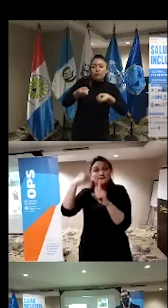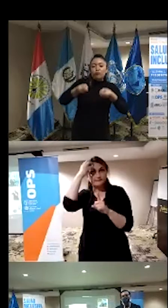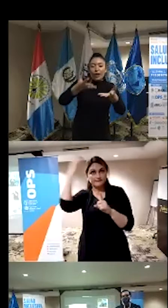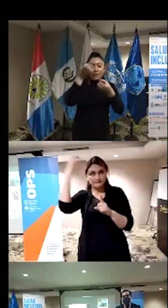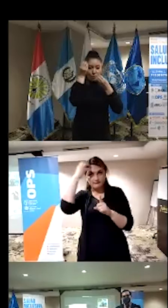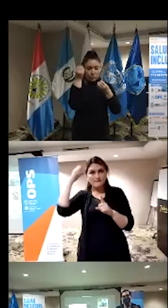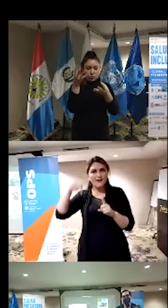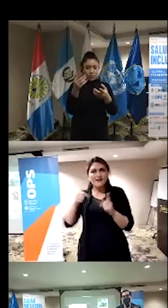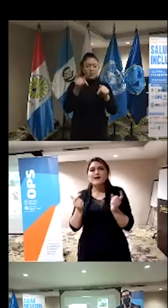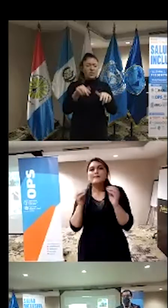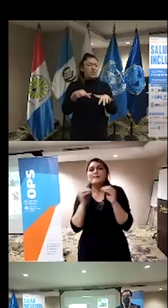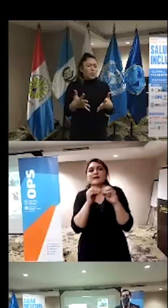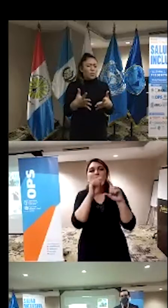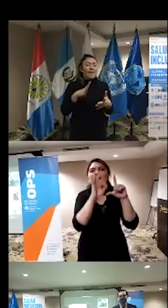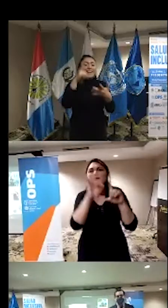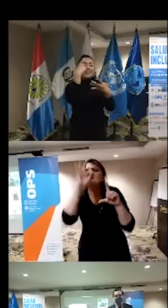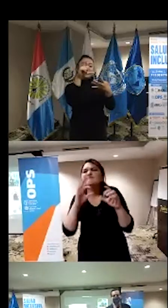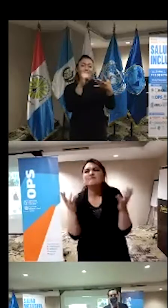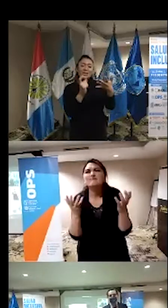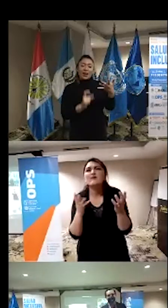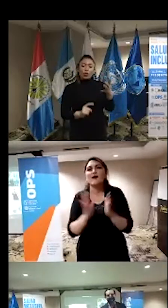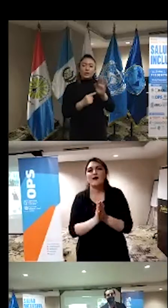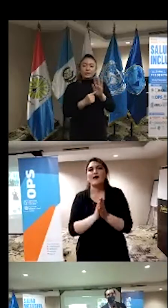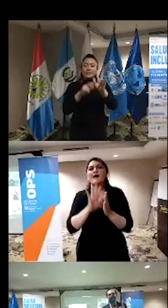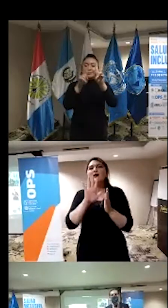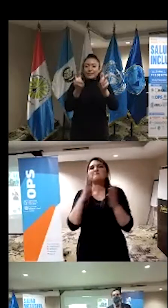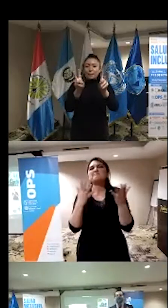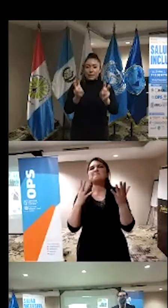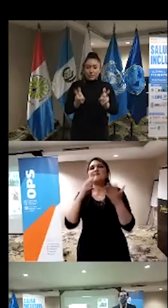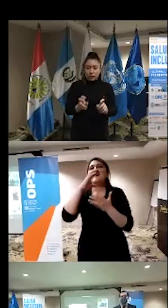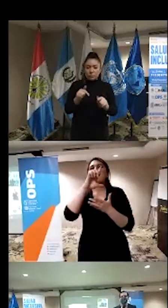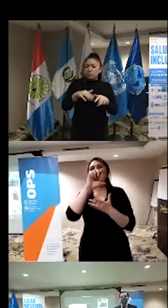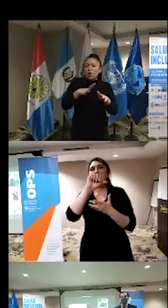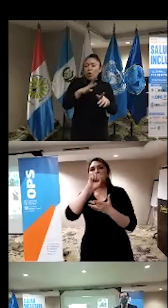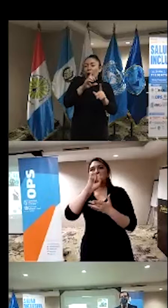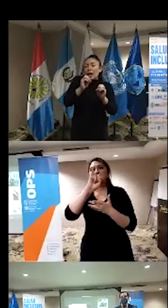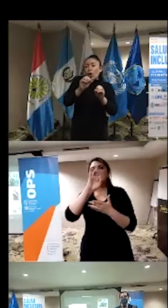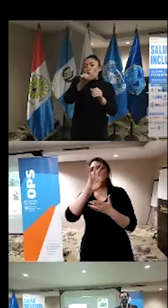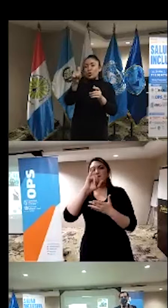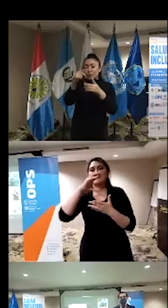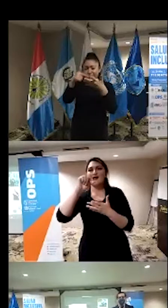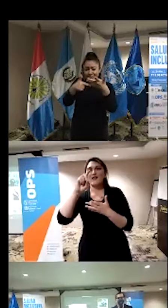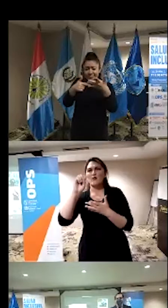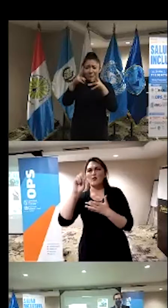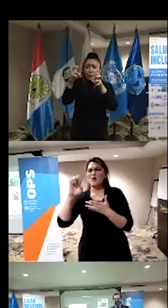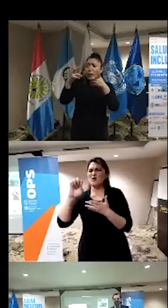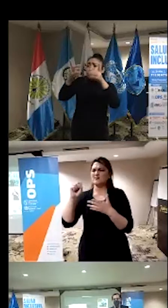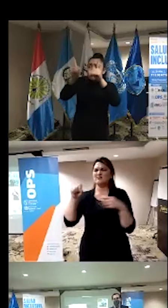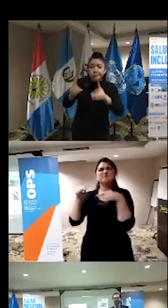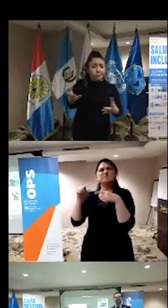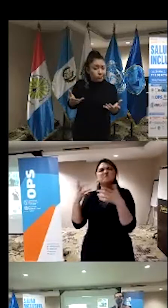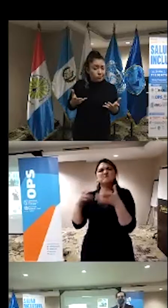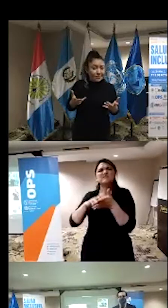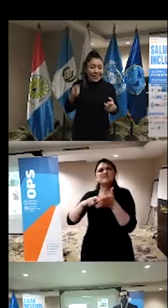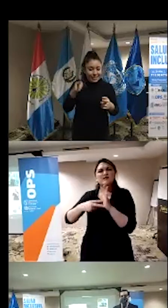los clasificadores temáticos. No existe actualmente uno sobre discapacidad. Eso